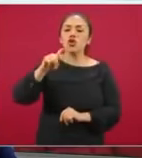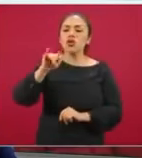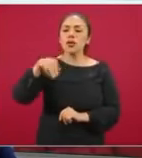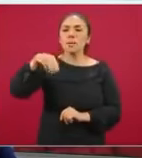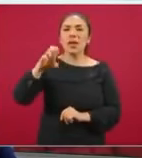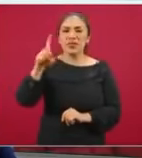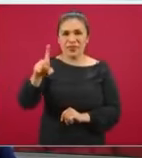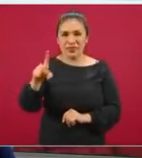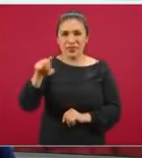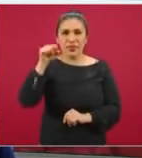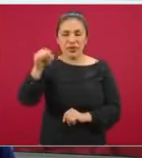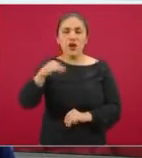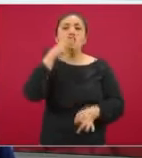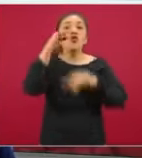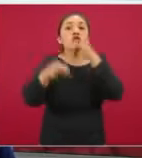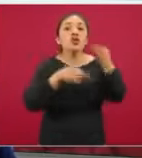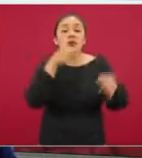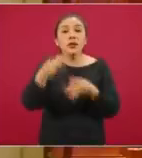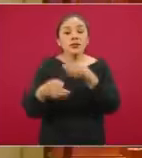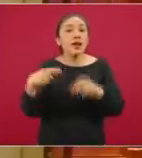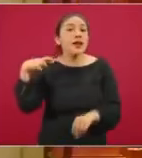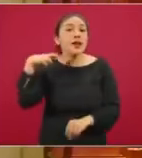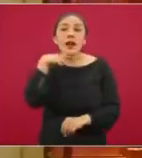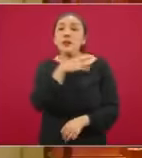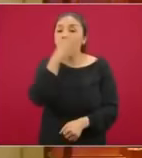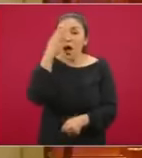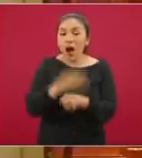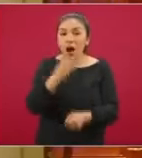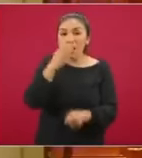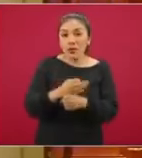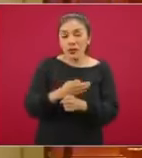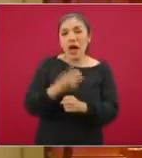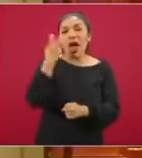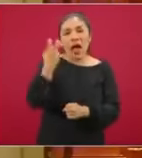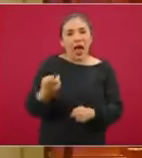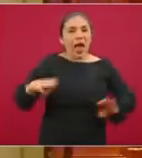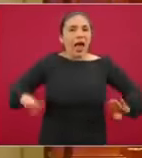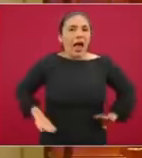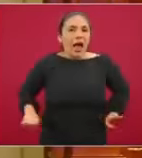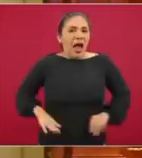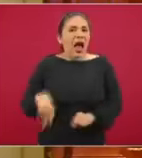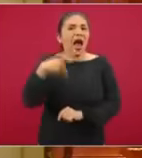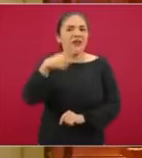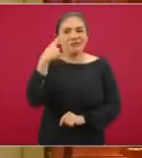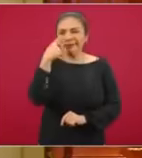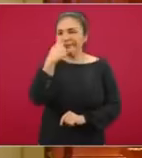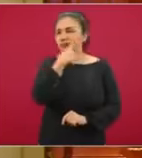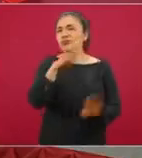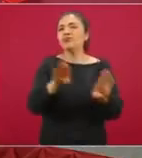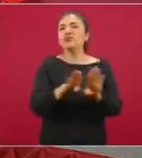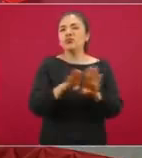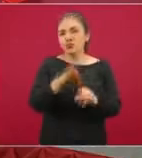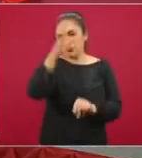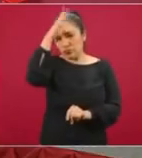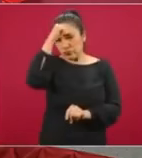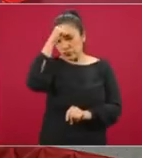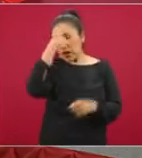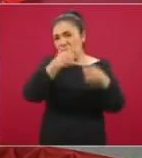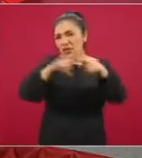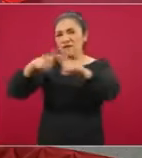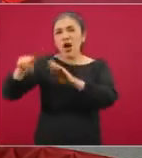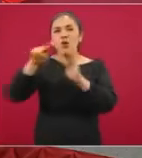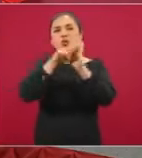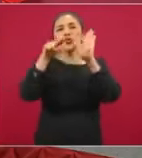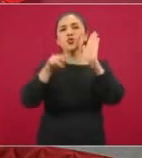como su nombre lo dice, notificación inmediata, que es lo que caracteriza precisamente, de acuerdo a las diferentes